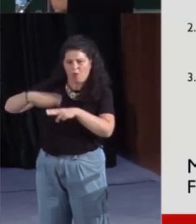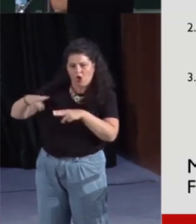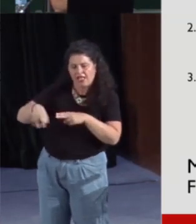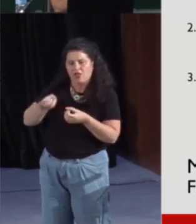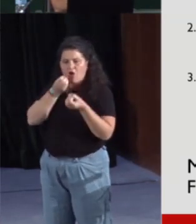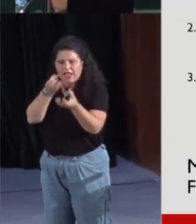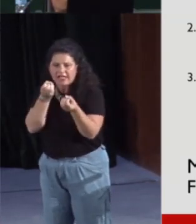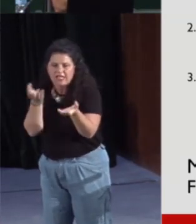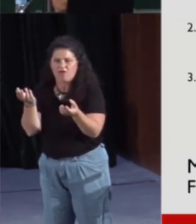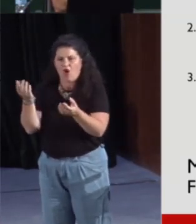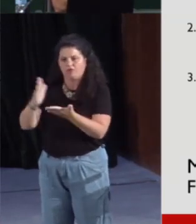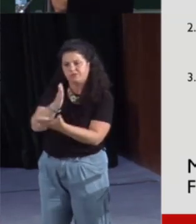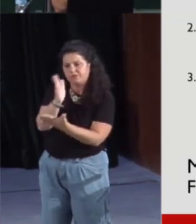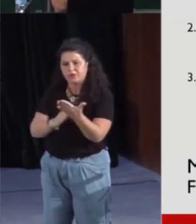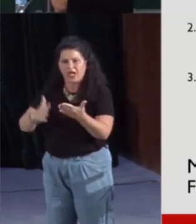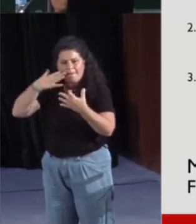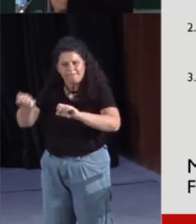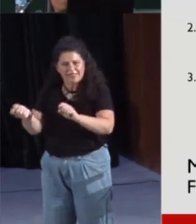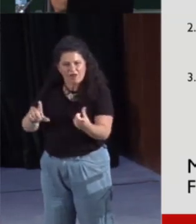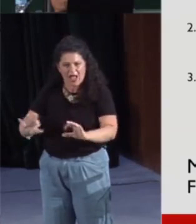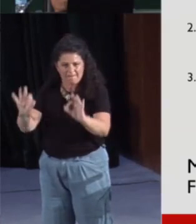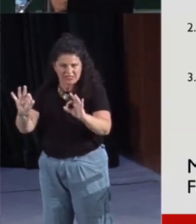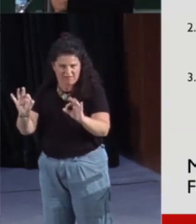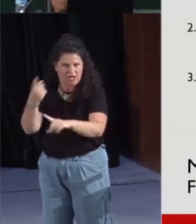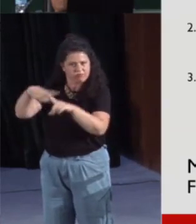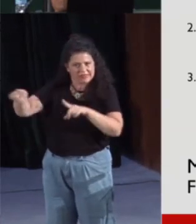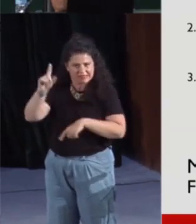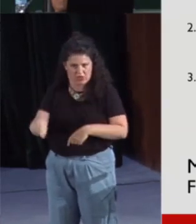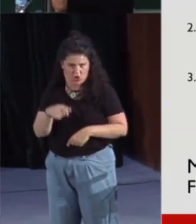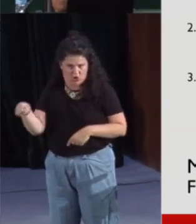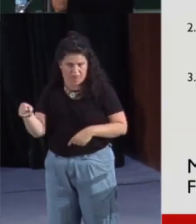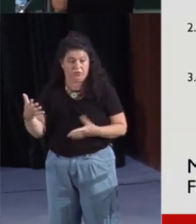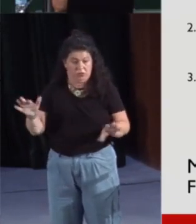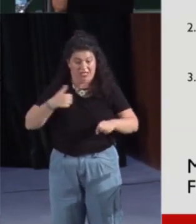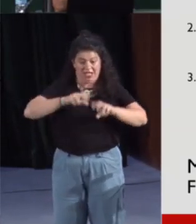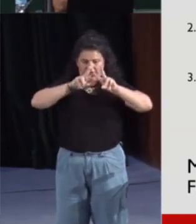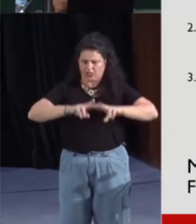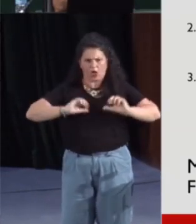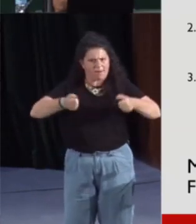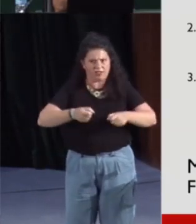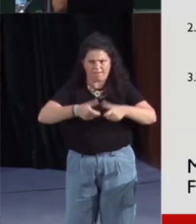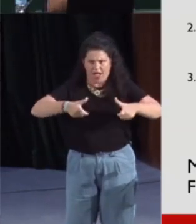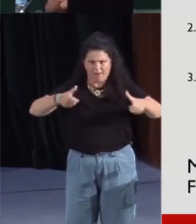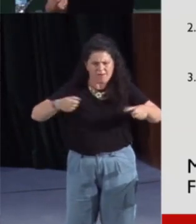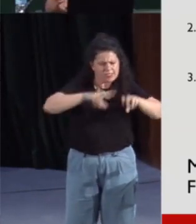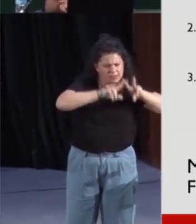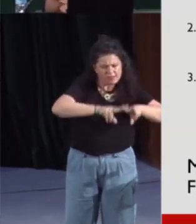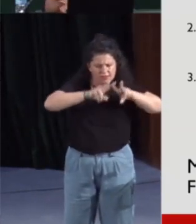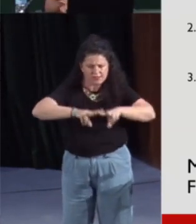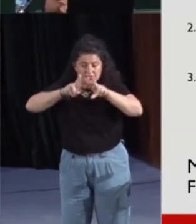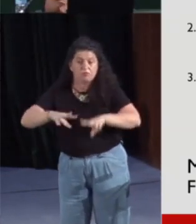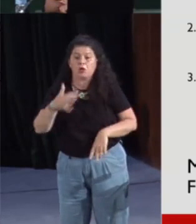etc. Lógicamente, en lengua de signos española y en lengua de signos catalana también tenemos varios trabajos, o muchos